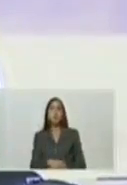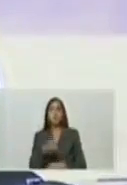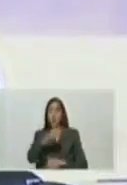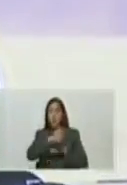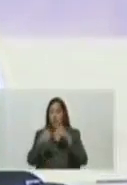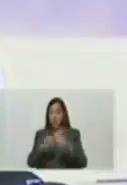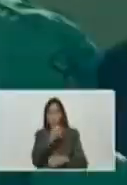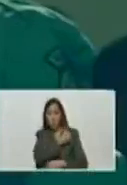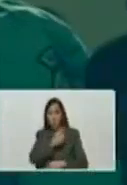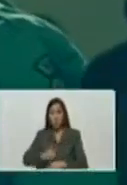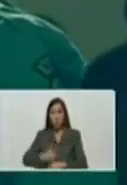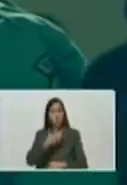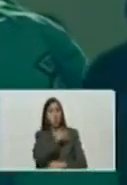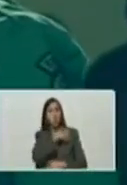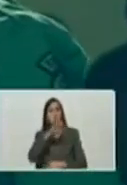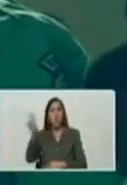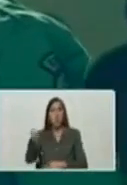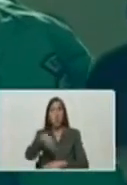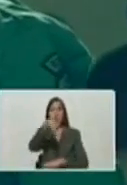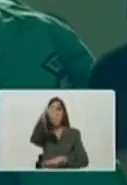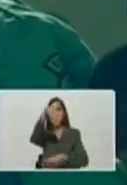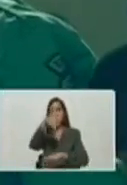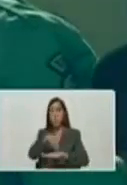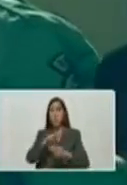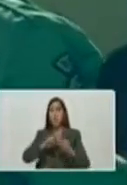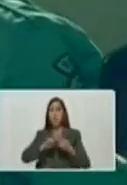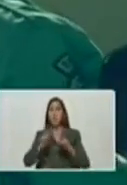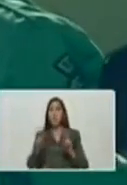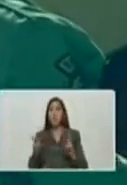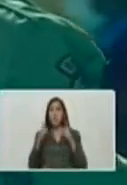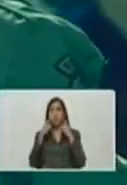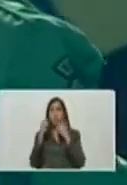vicepresidente de Soberanía Nacional y Paz,